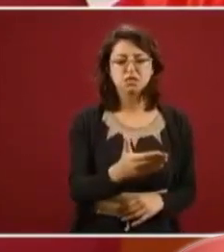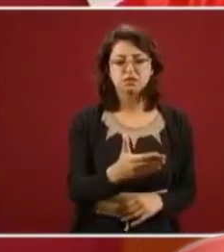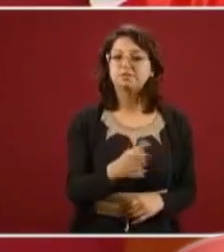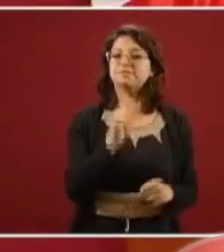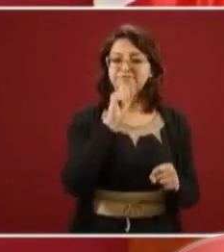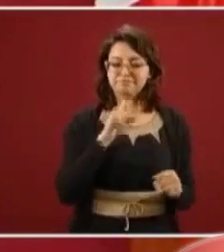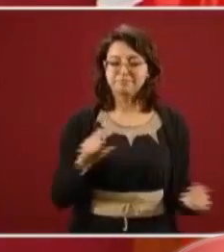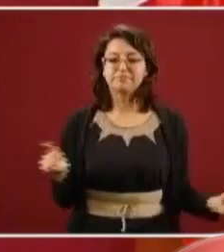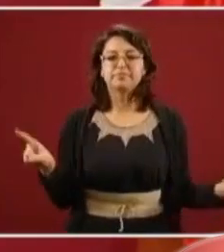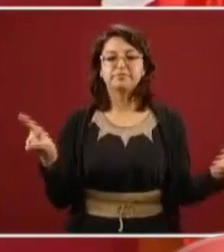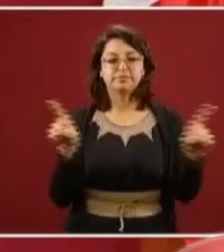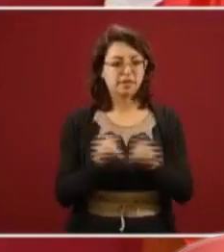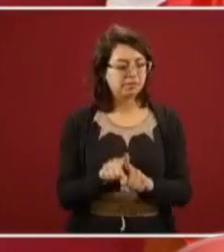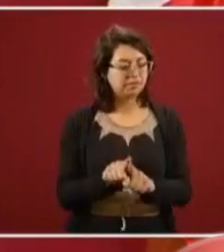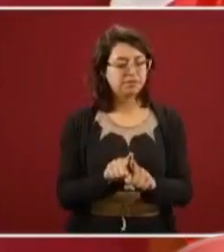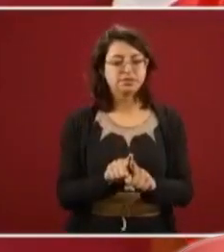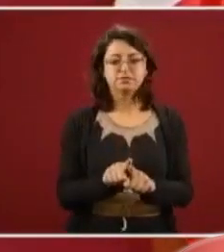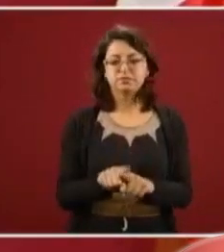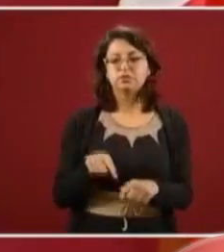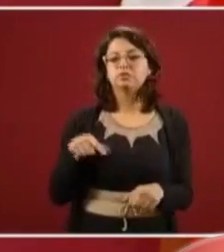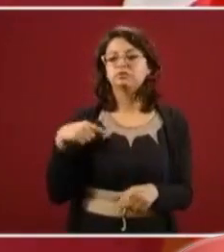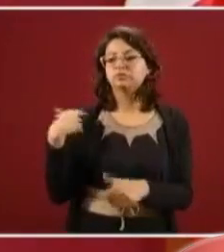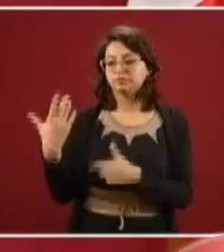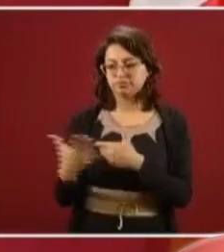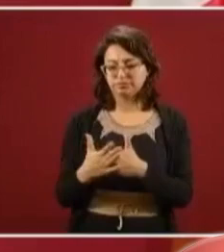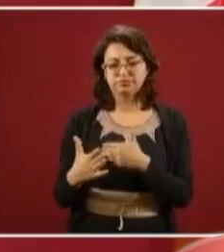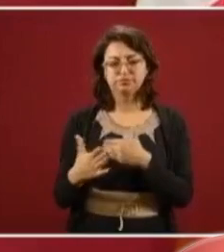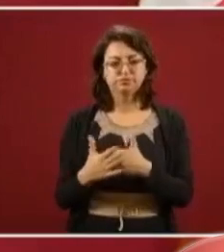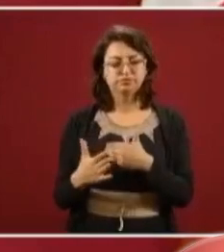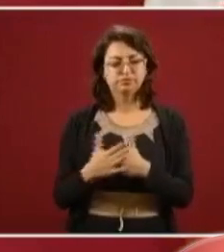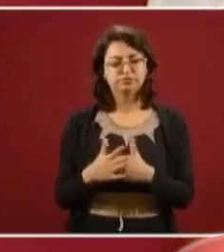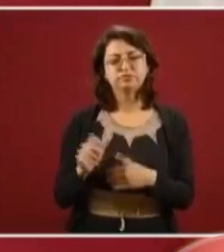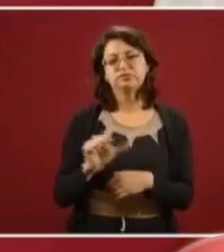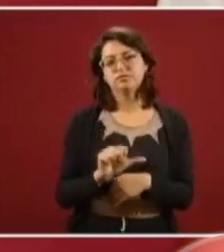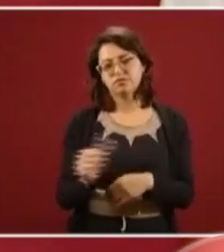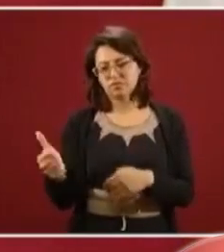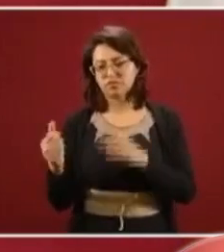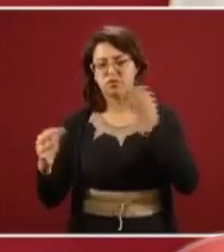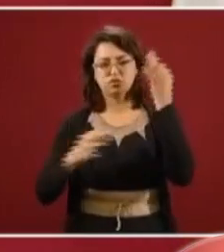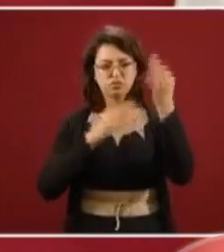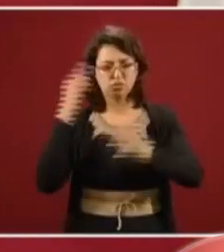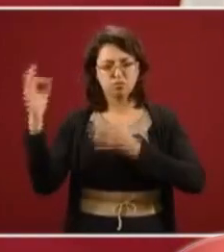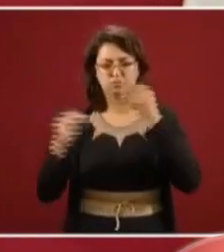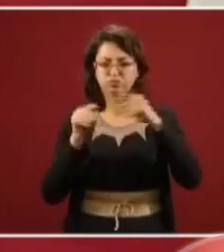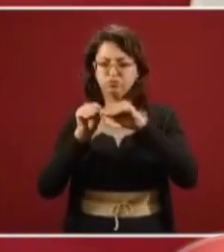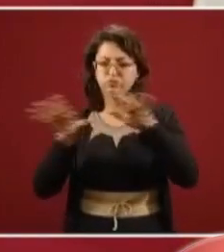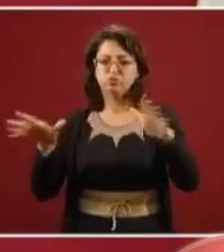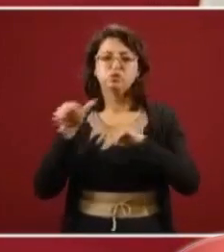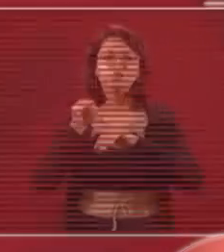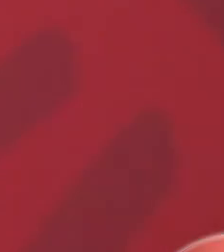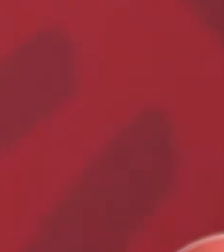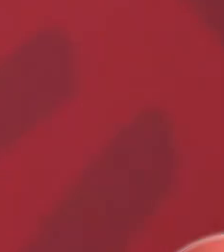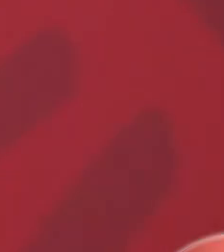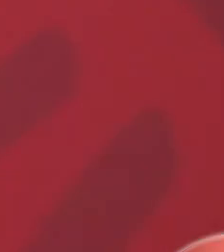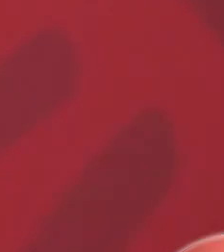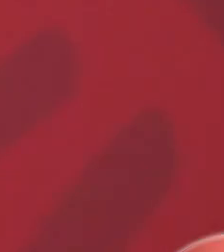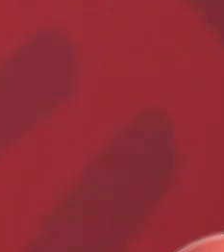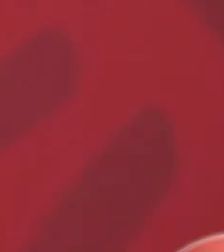Así como esa campaña, vamos a tener otra campaña de orientación nutricional para